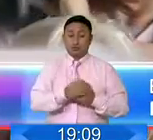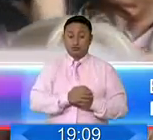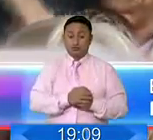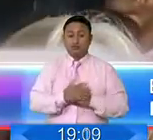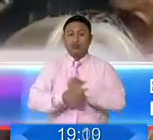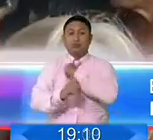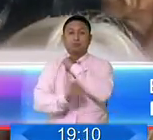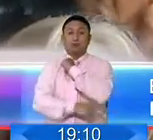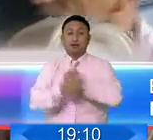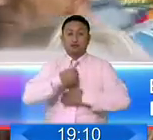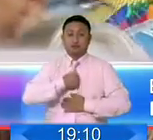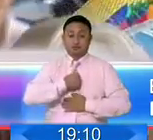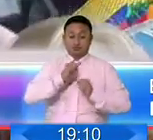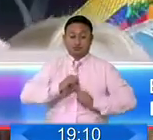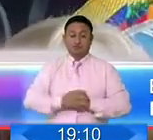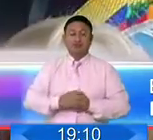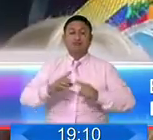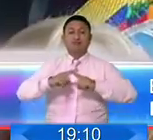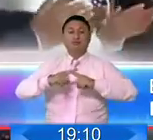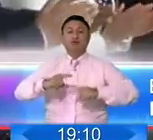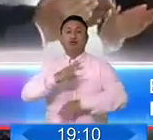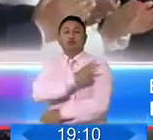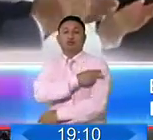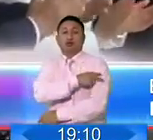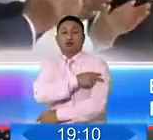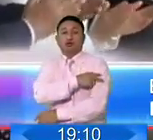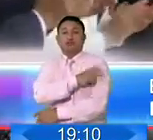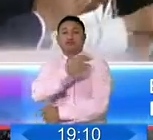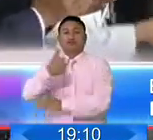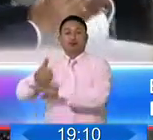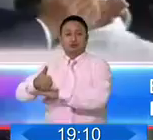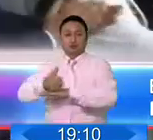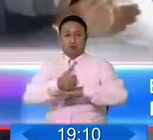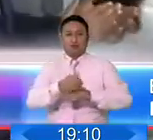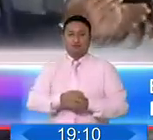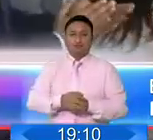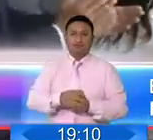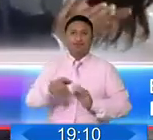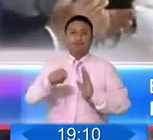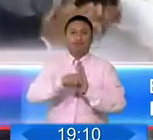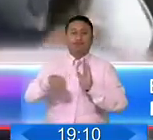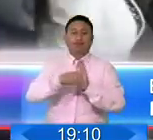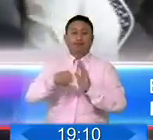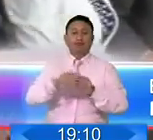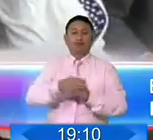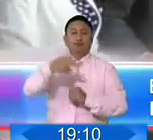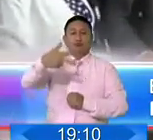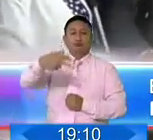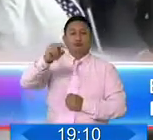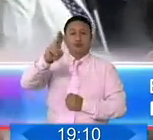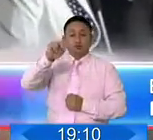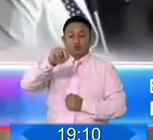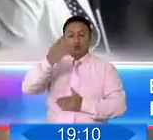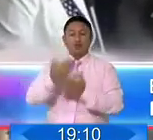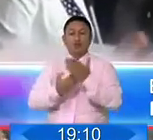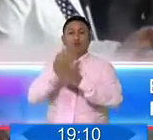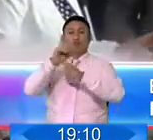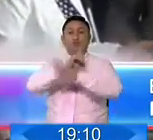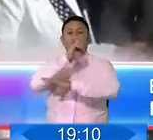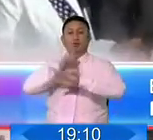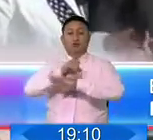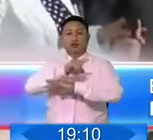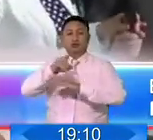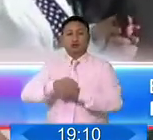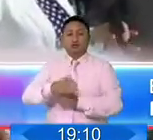y civil, así como ex vocal de tribunal. El abogado Manuel Chung es el nuevo director administrativo de la judicatura